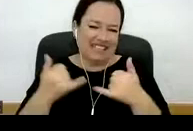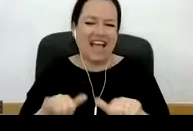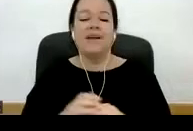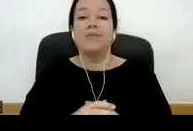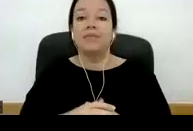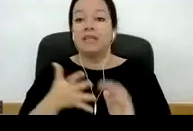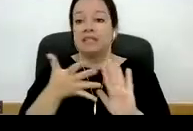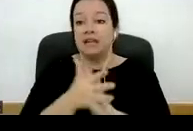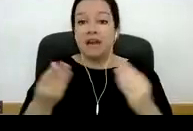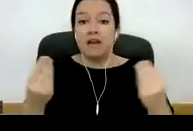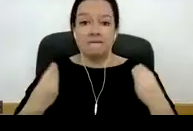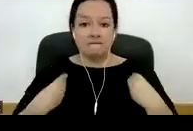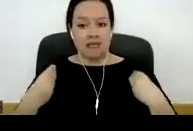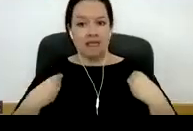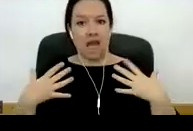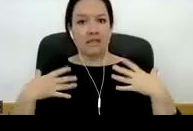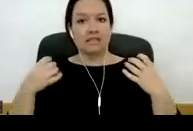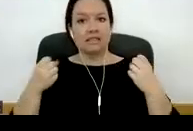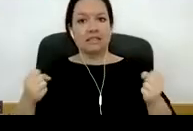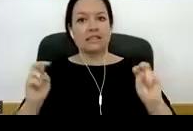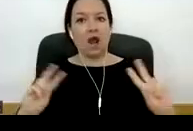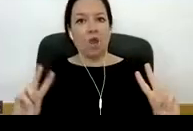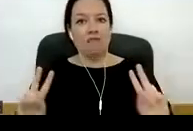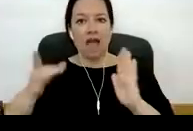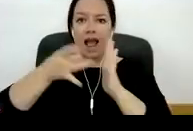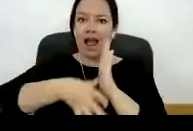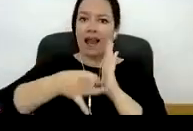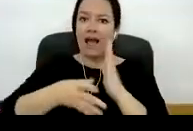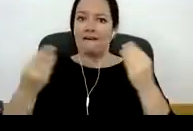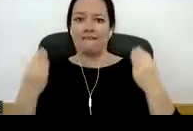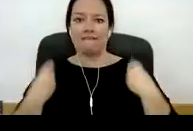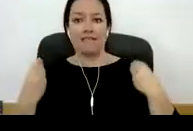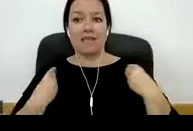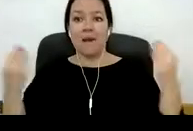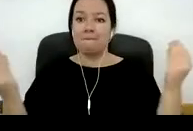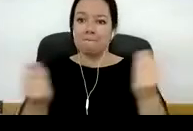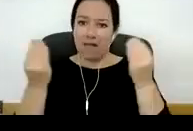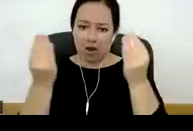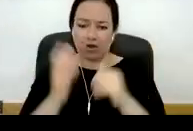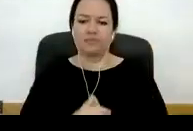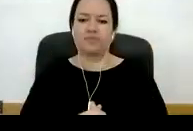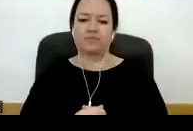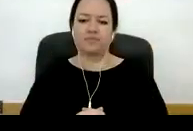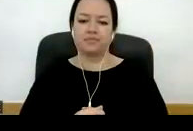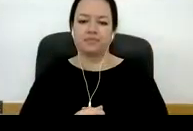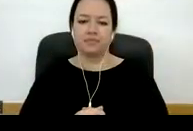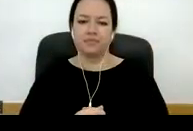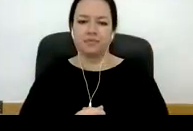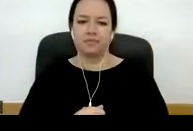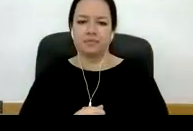esperanza de vida saludable con calidad de vida que ha habido en los últimos años.